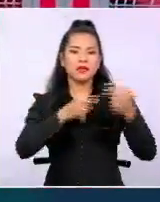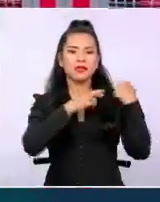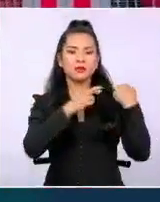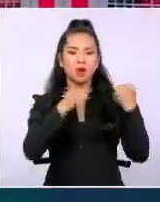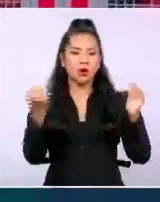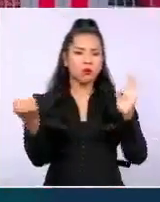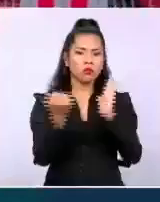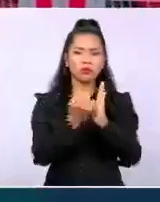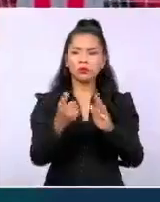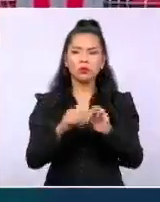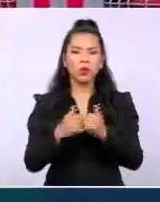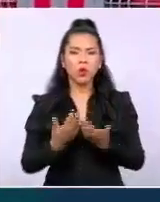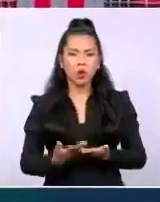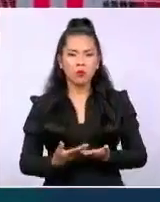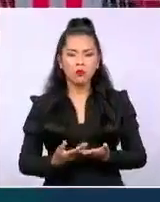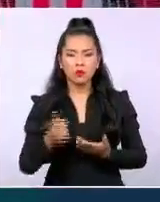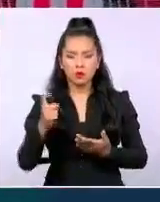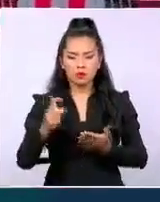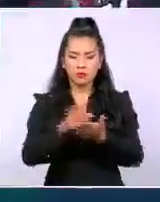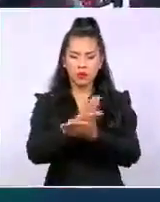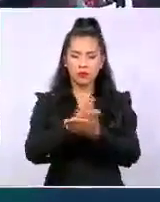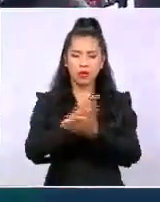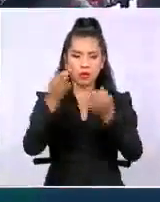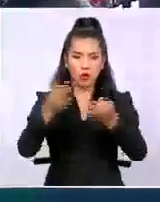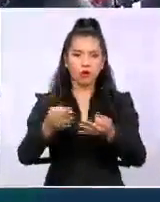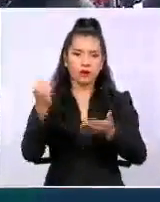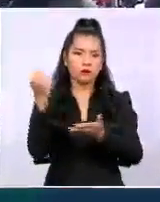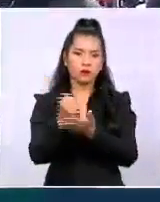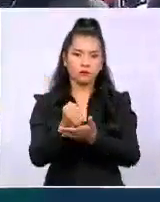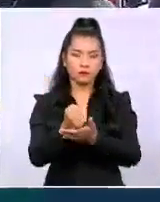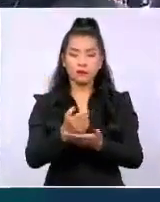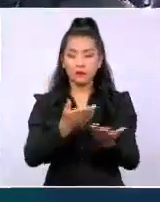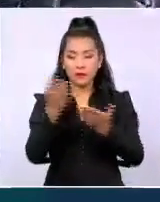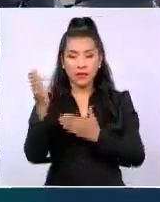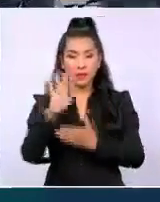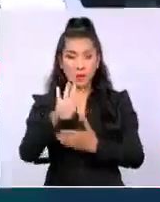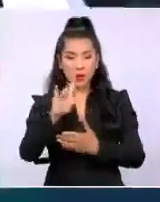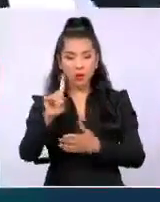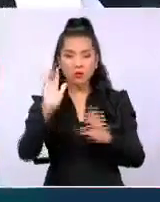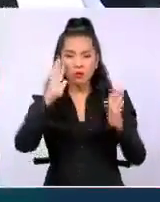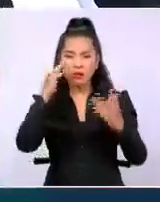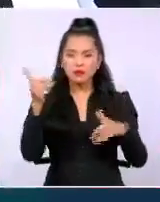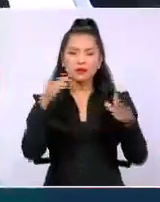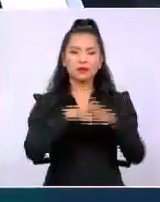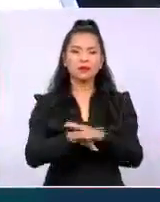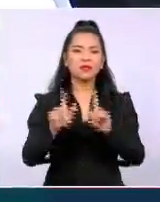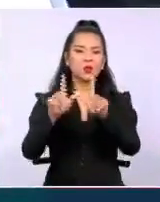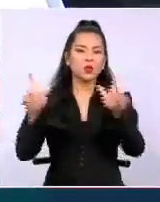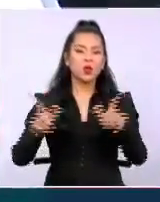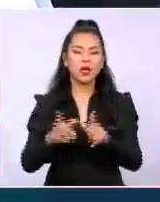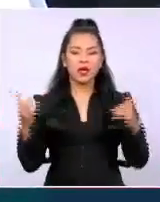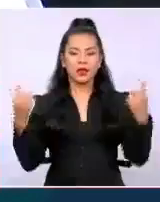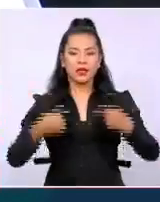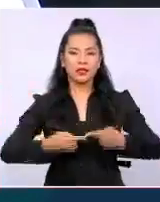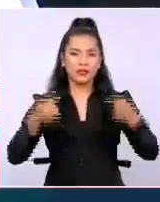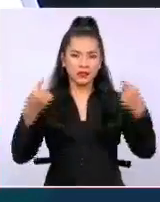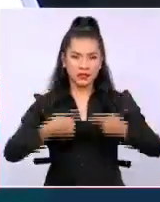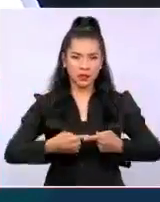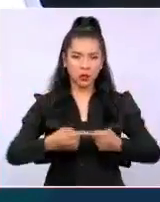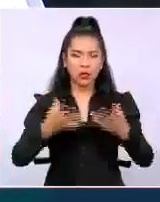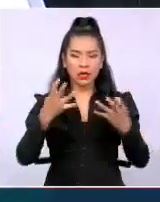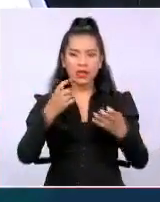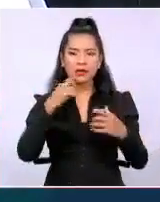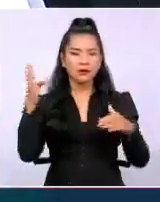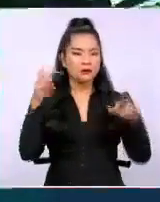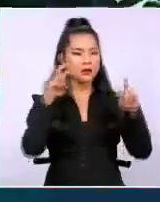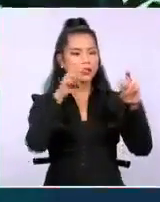cuestión migratoria. Aparentemente, estas personas ingresaron por la zona fronteriza del Desaguadero con dirección a la República